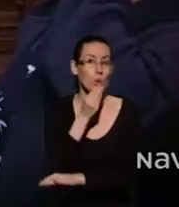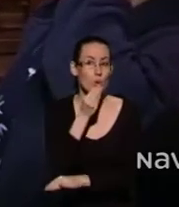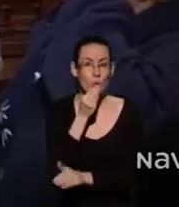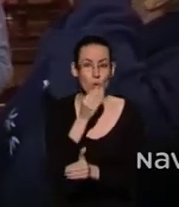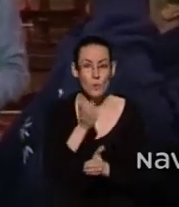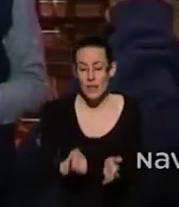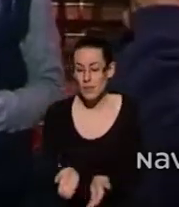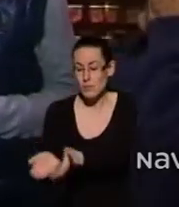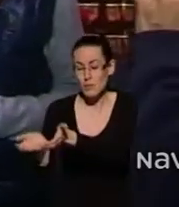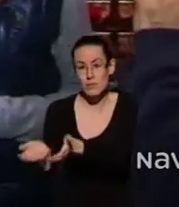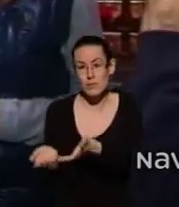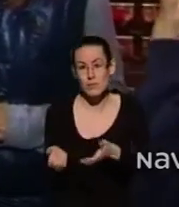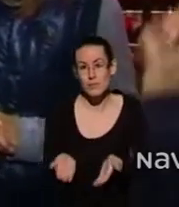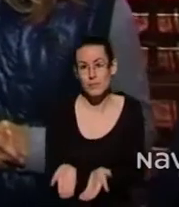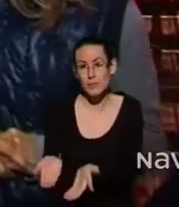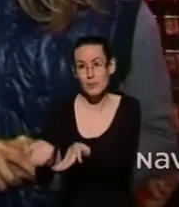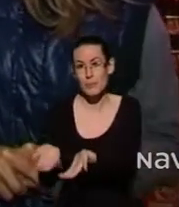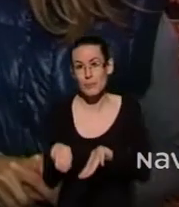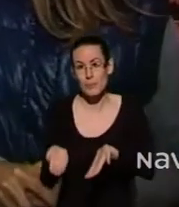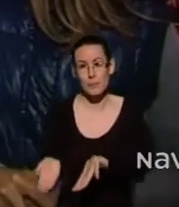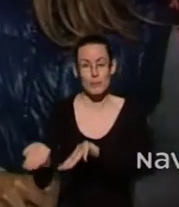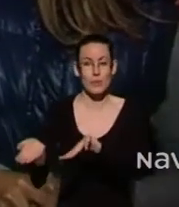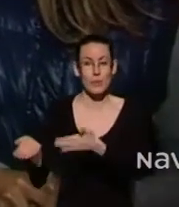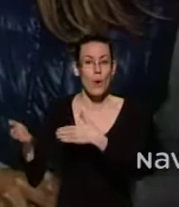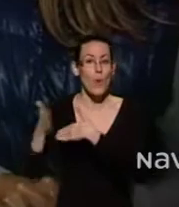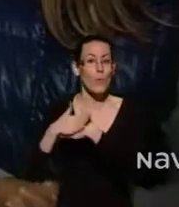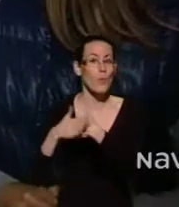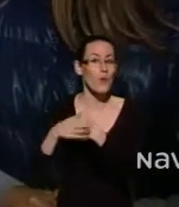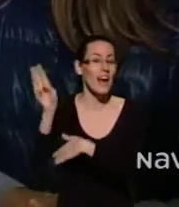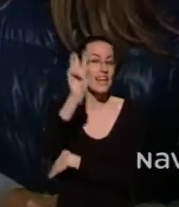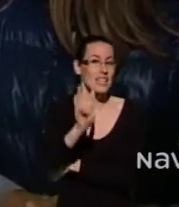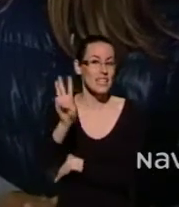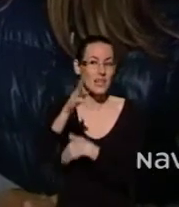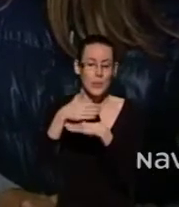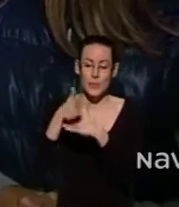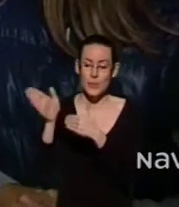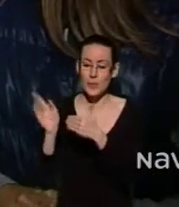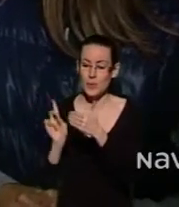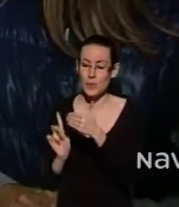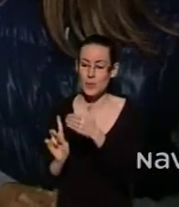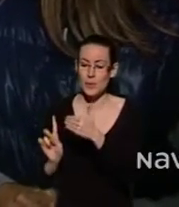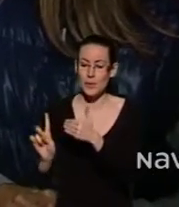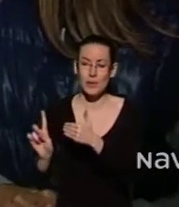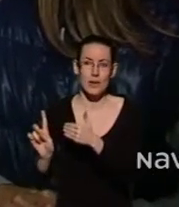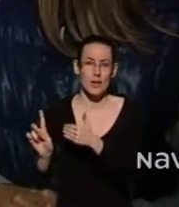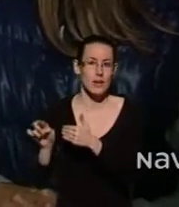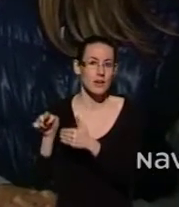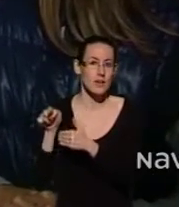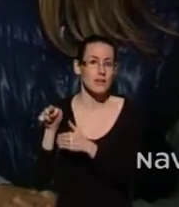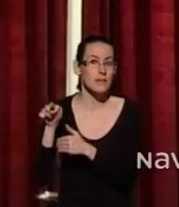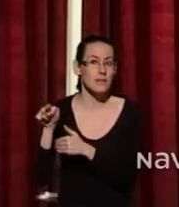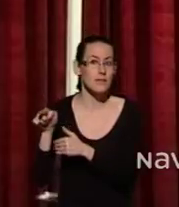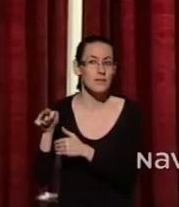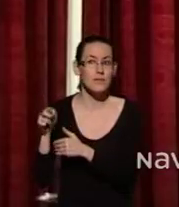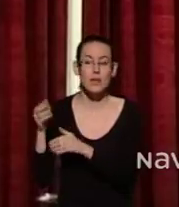3 días. Al tercer día abren la puerta y se encontraron con el Cristo y el mendigo había